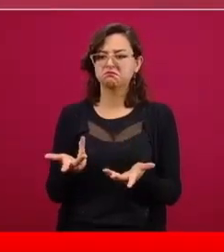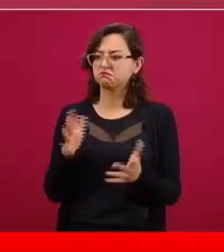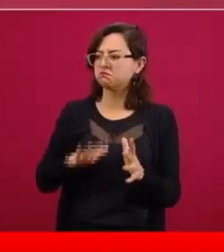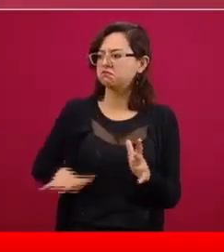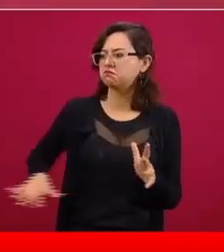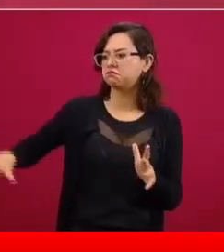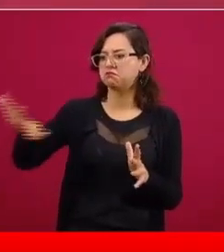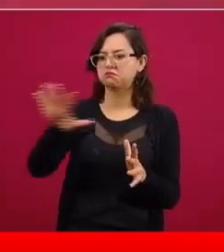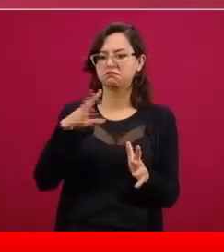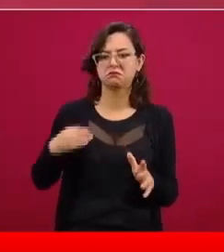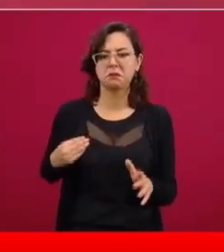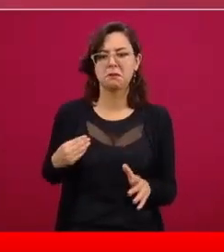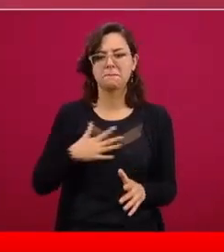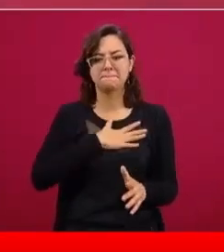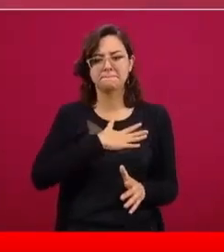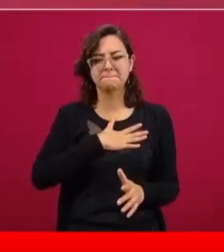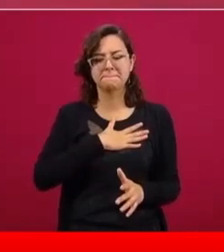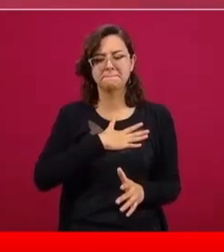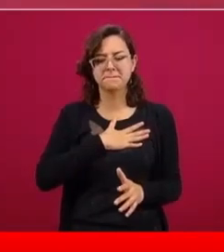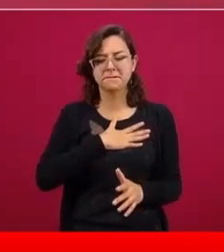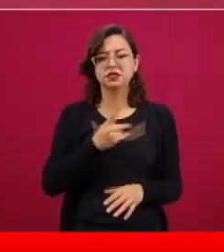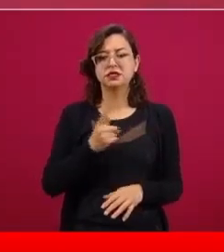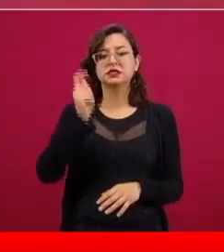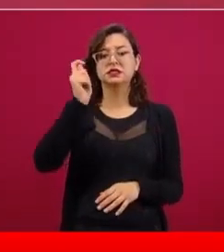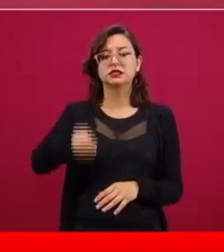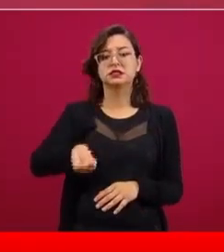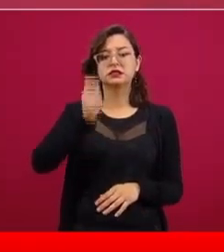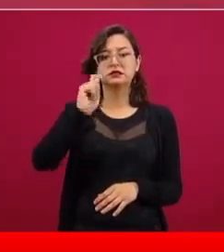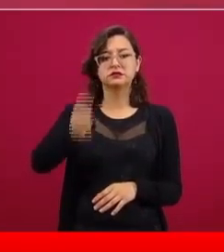bienestar, que significa proteger